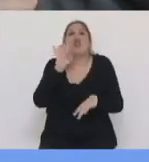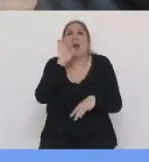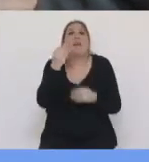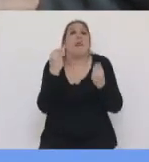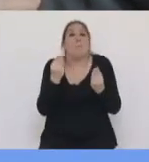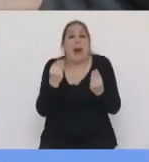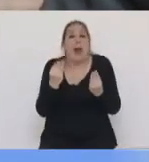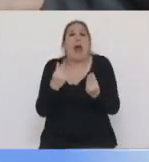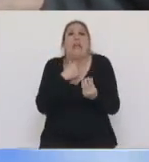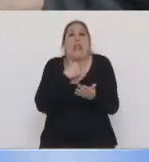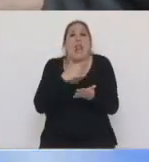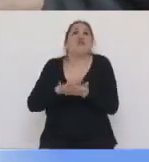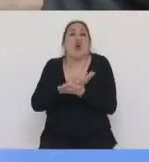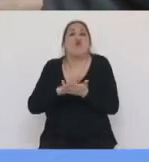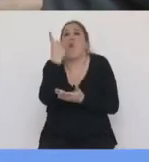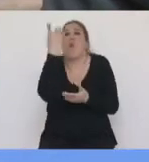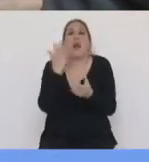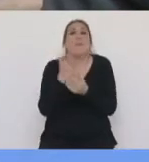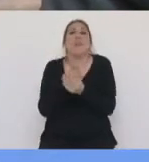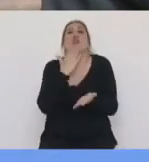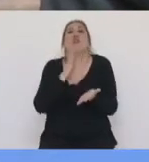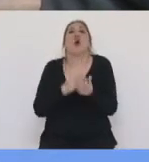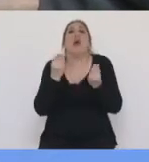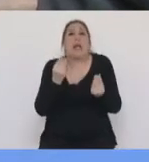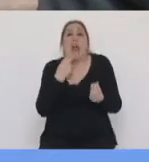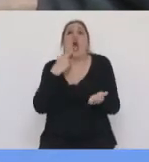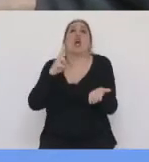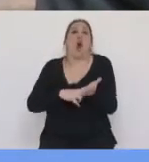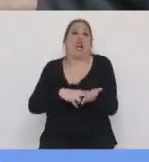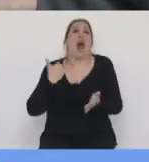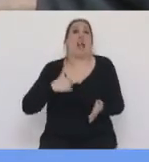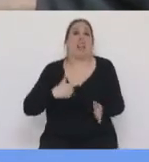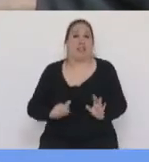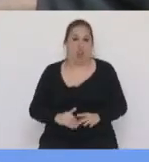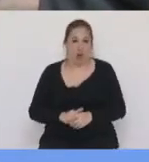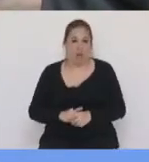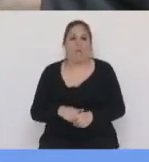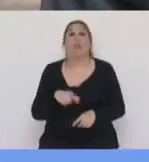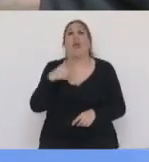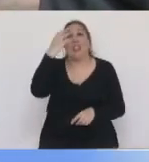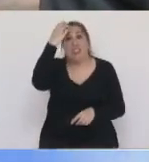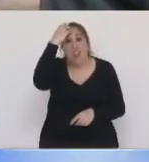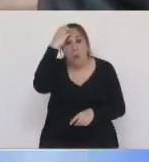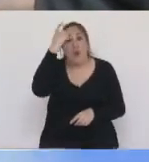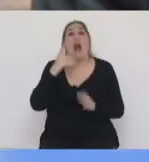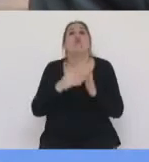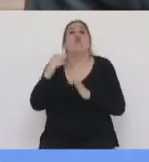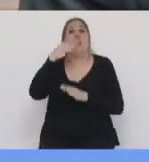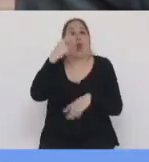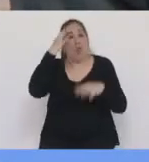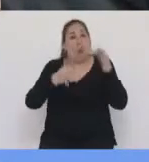resolver un solo expediente el del correo argentino ya el tribunal superior de justicia que hizo